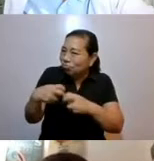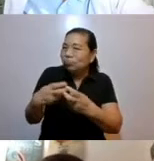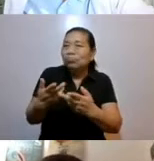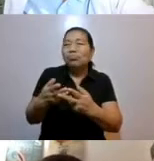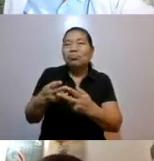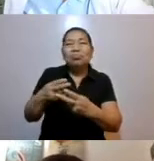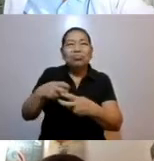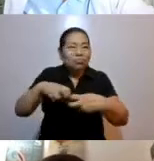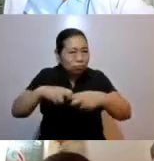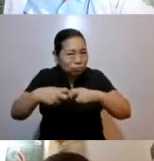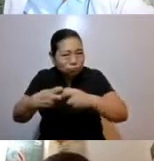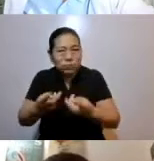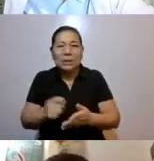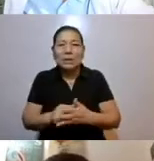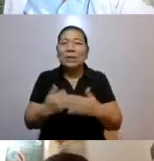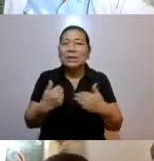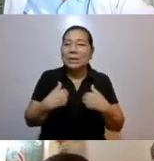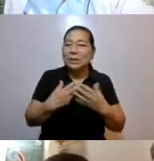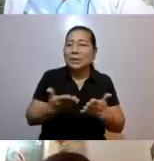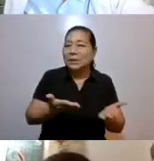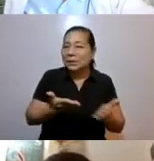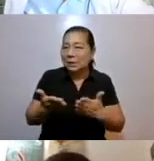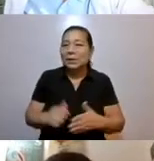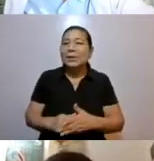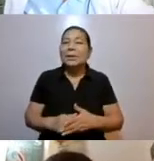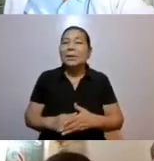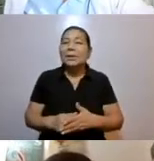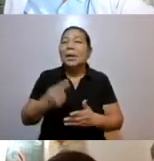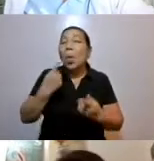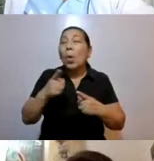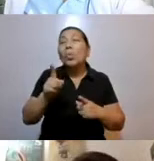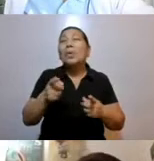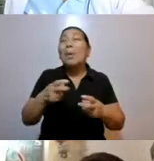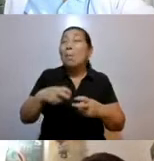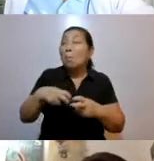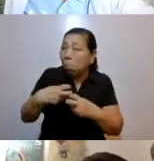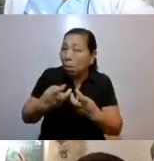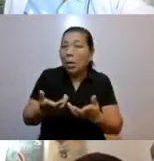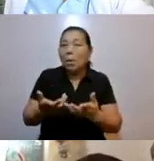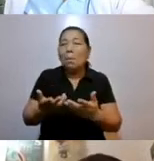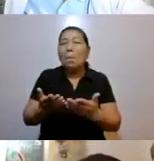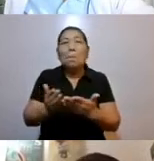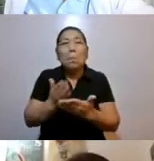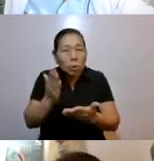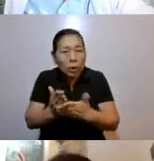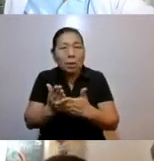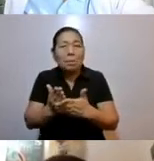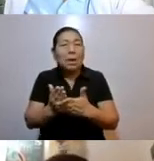genera también problemas que pueden conllevar a temas de erección. Problemas psicosociales